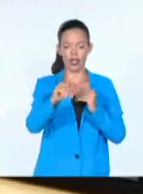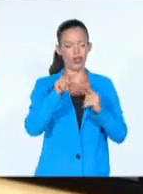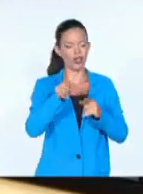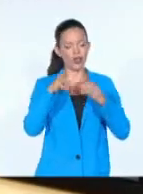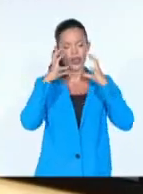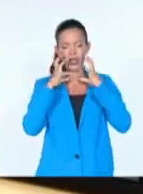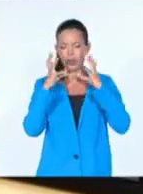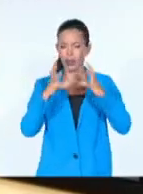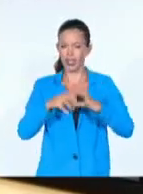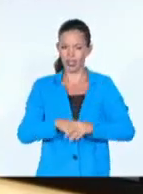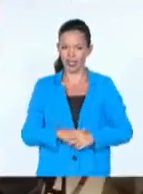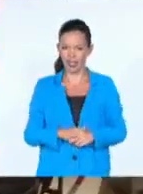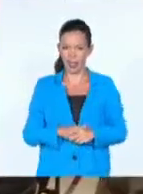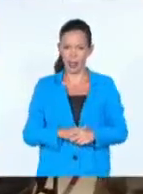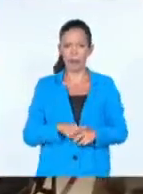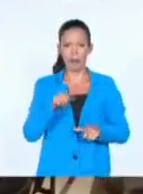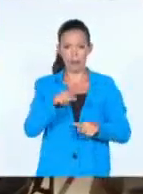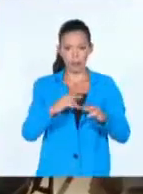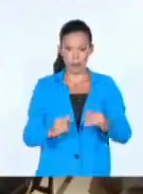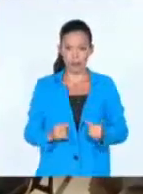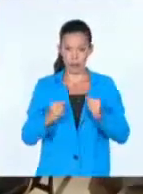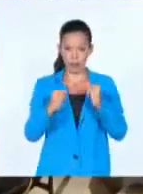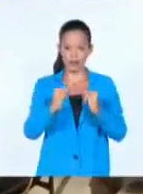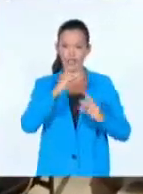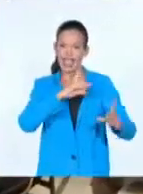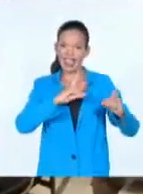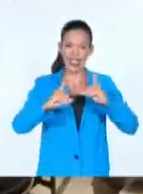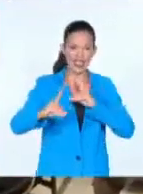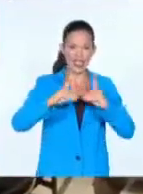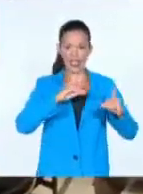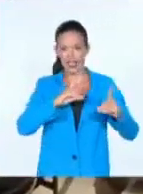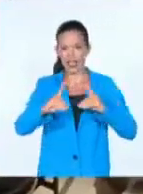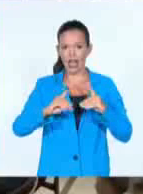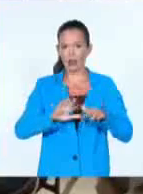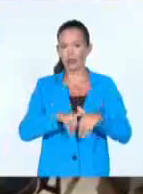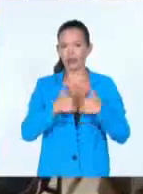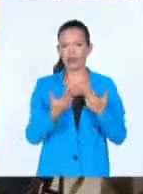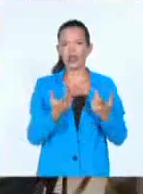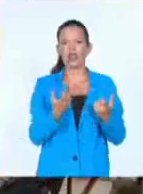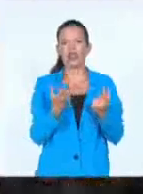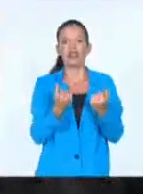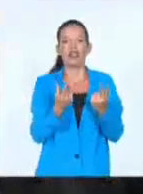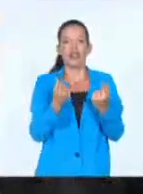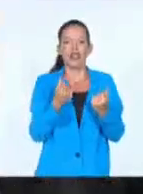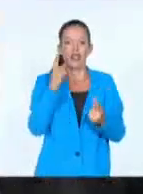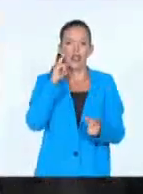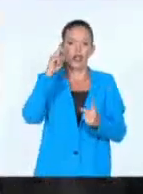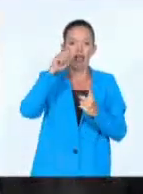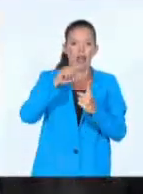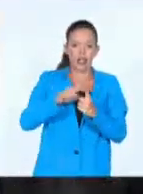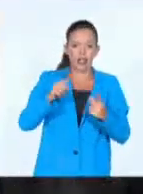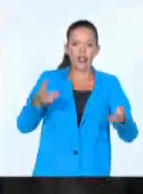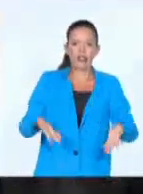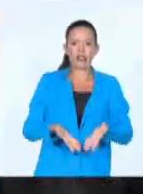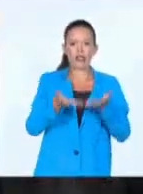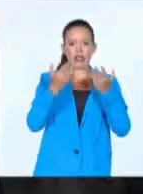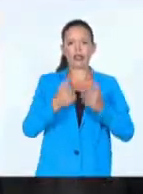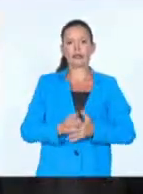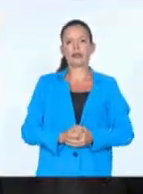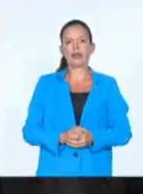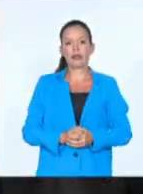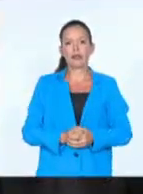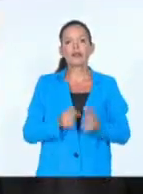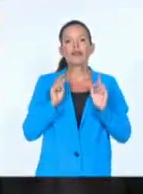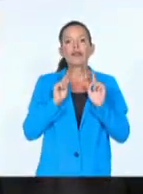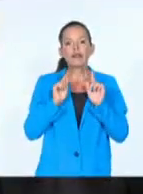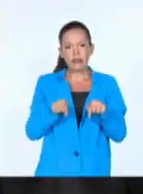trascendencia, trajo el mandatario a este diálogo de alto nivel sobre financiación para el desarrollo. Finalmente, el grupo espera